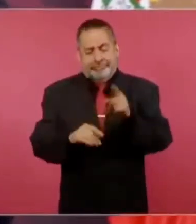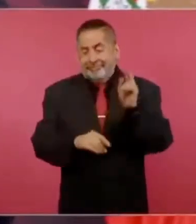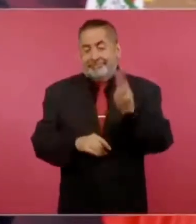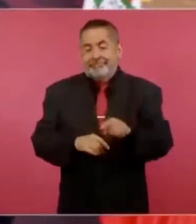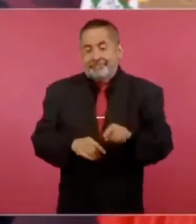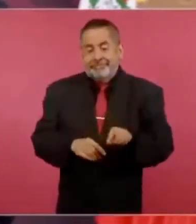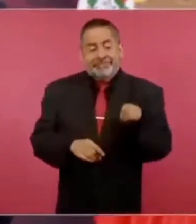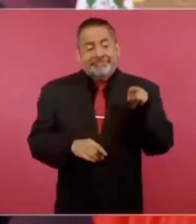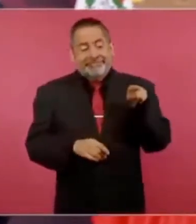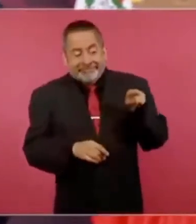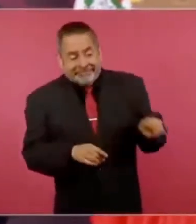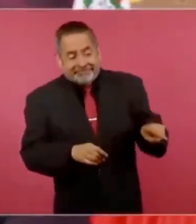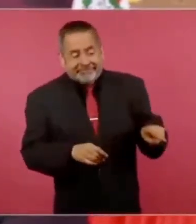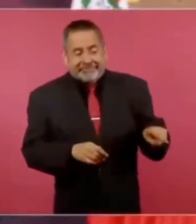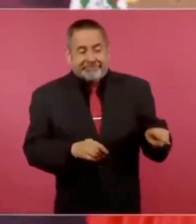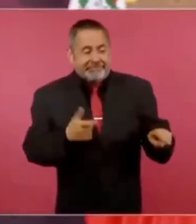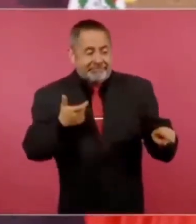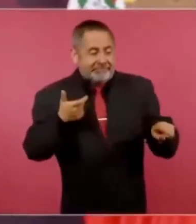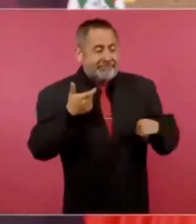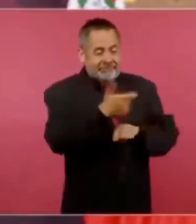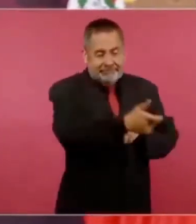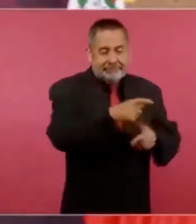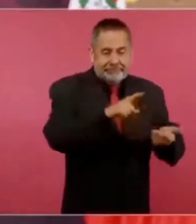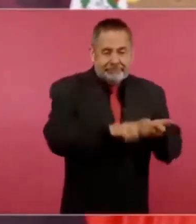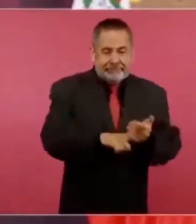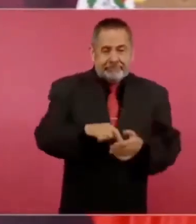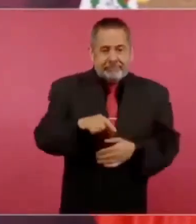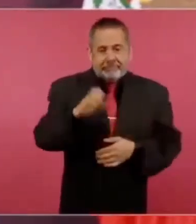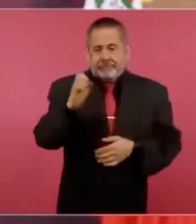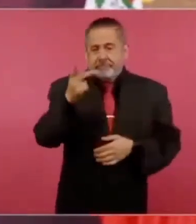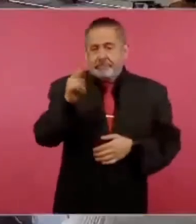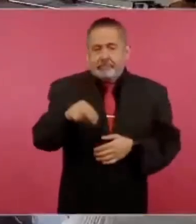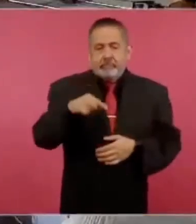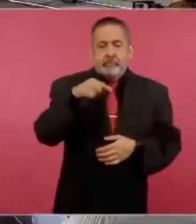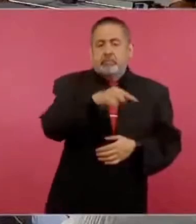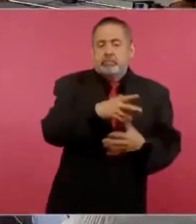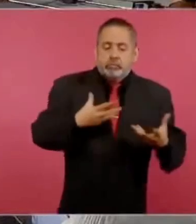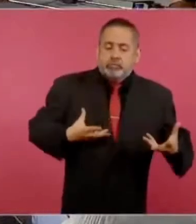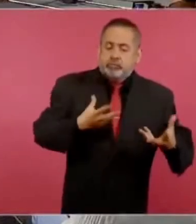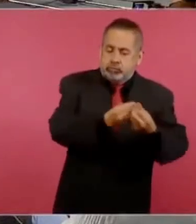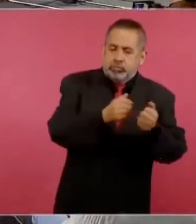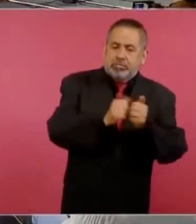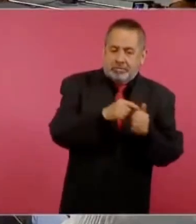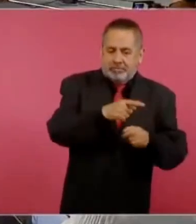de que habían recibido dinero porque él estaba en la campaña del licenciado Peña